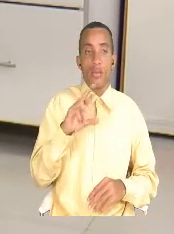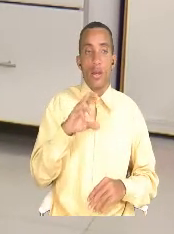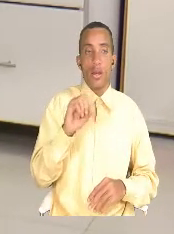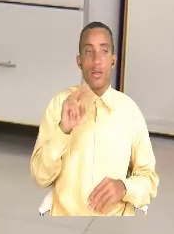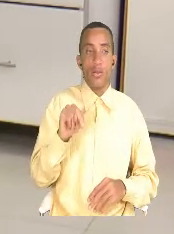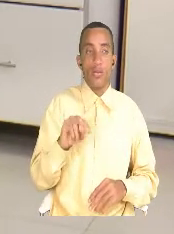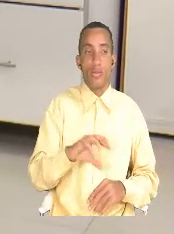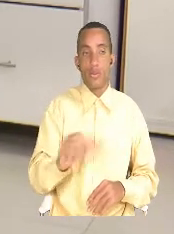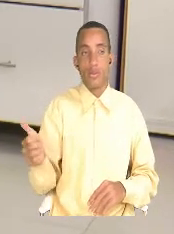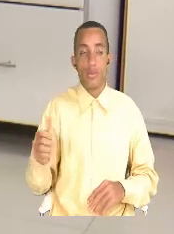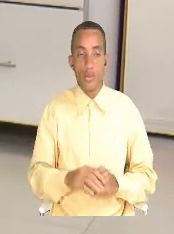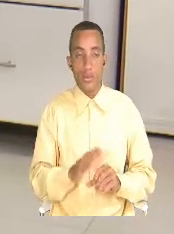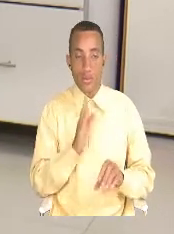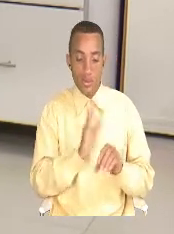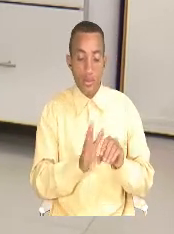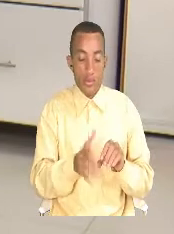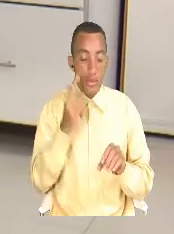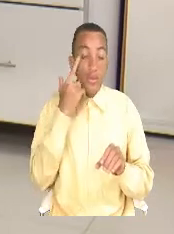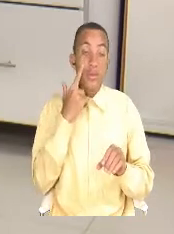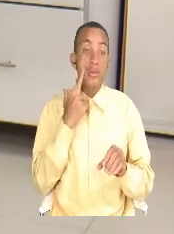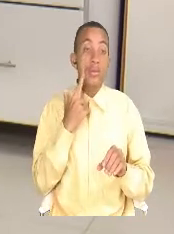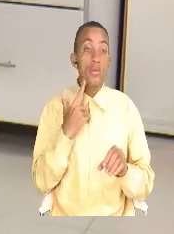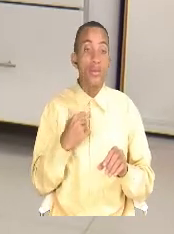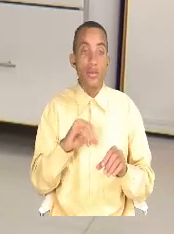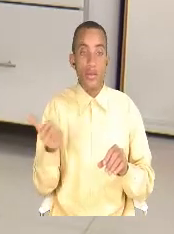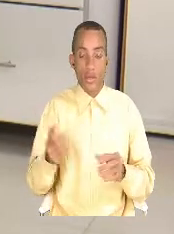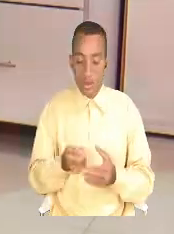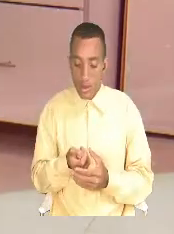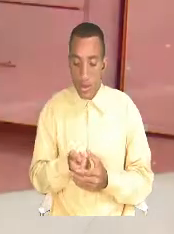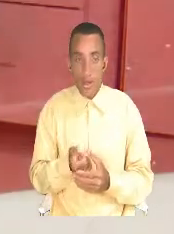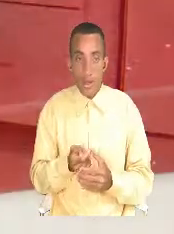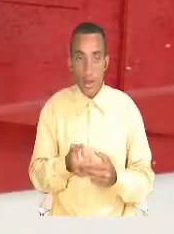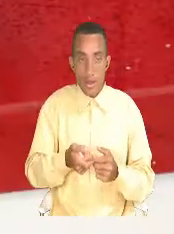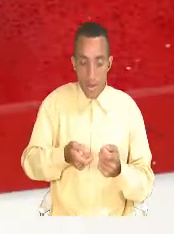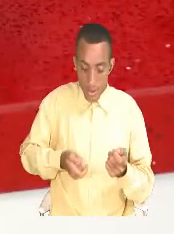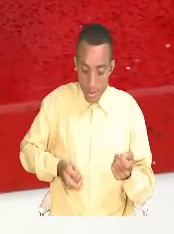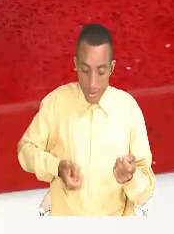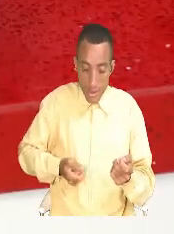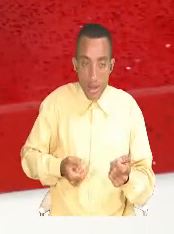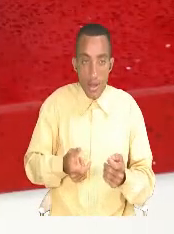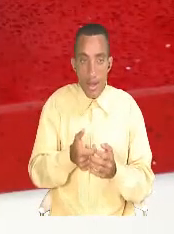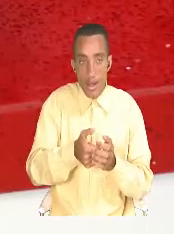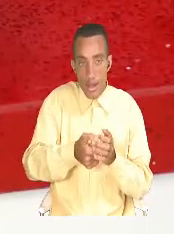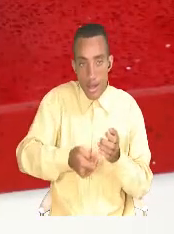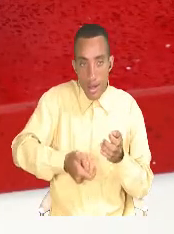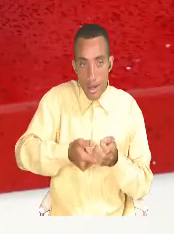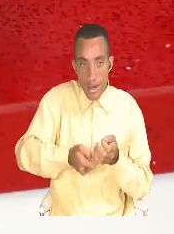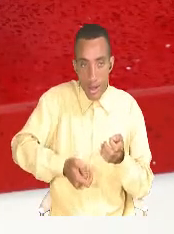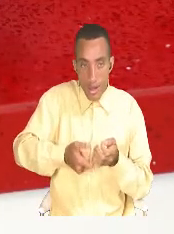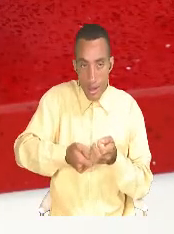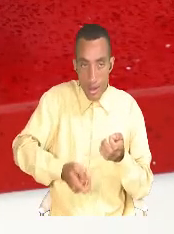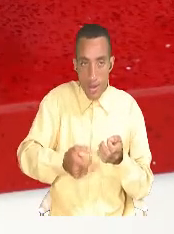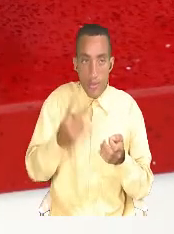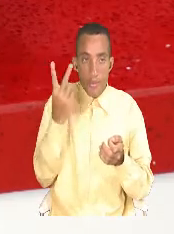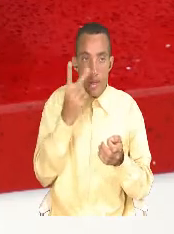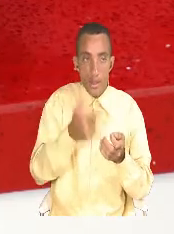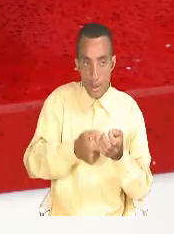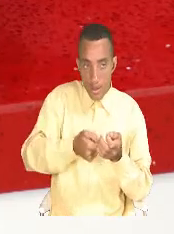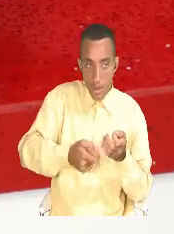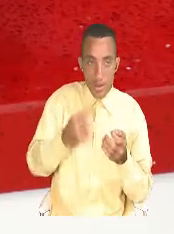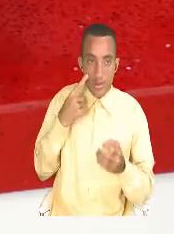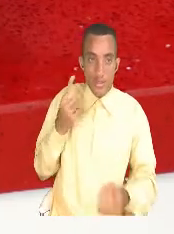cebolla, pimentón, arveja previamente cocida, el atún y vamos a terminar decorando con unas tajaditas de chif,